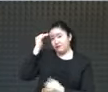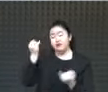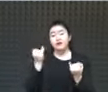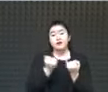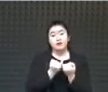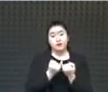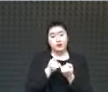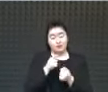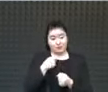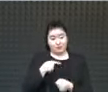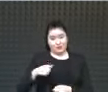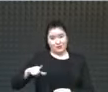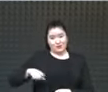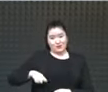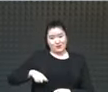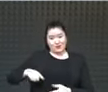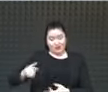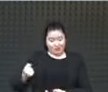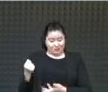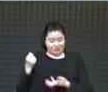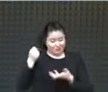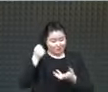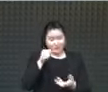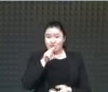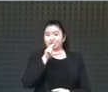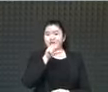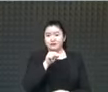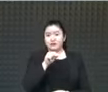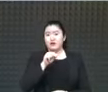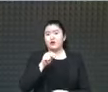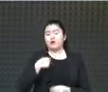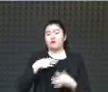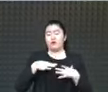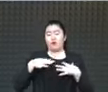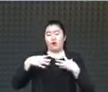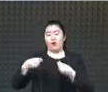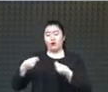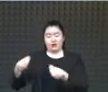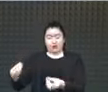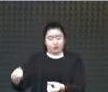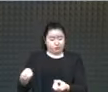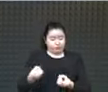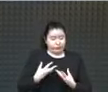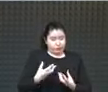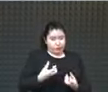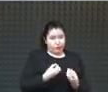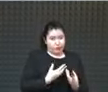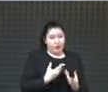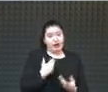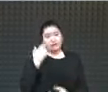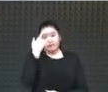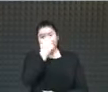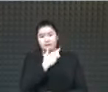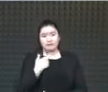son del erario público, sino recursos que se han obtenido de algunas fundaciones con los cuales están haciendo otros estudios.